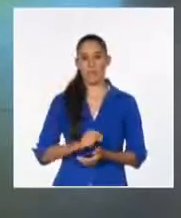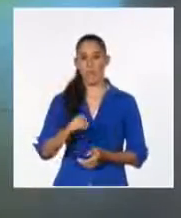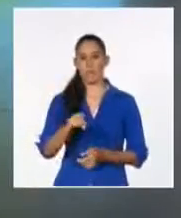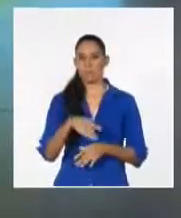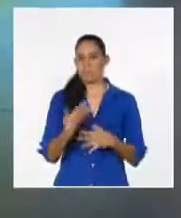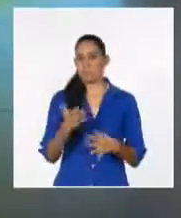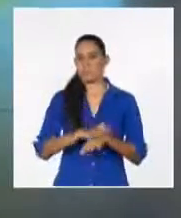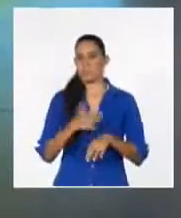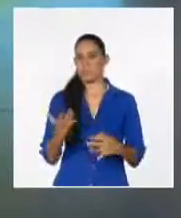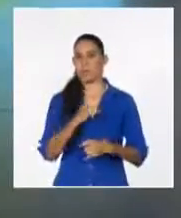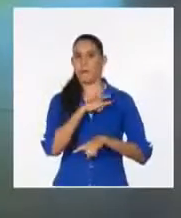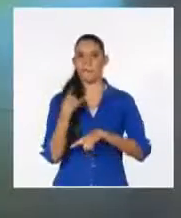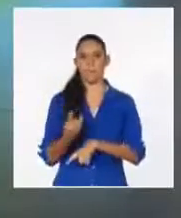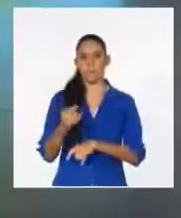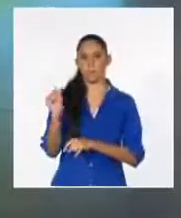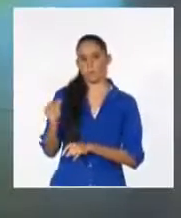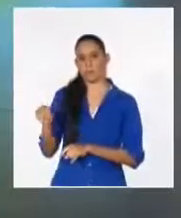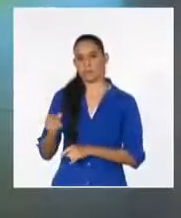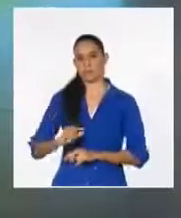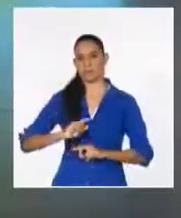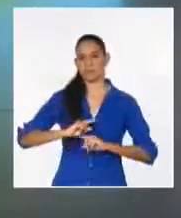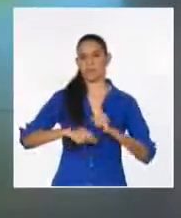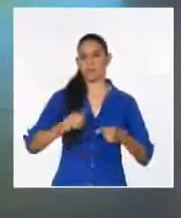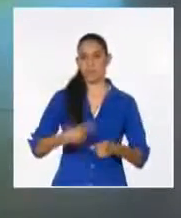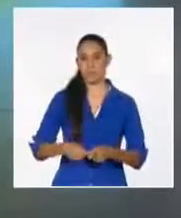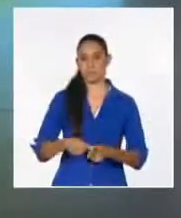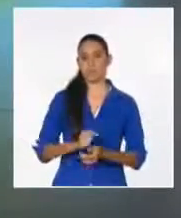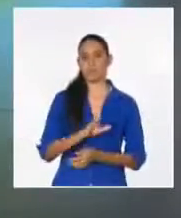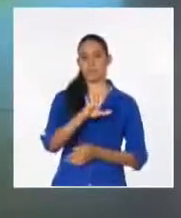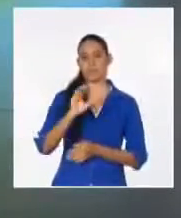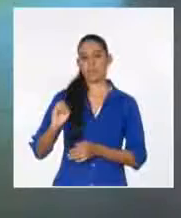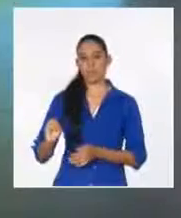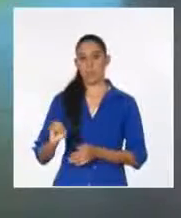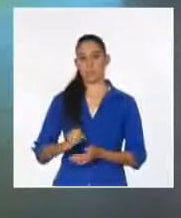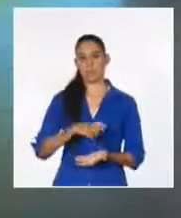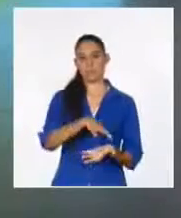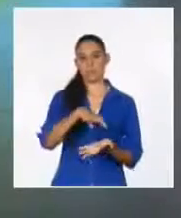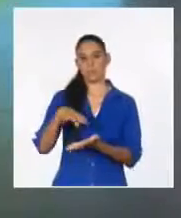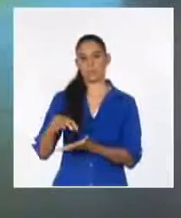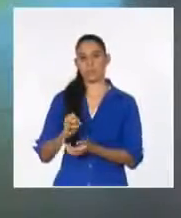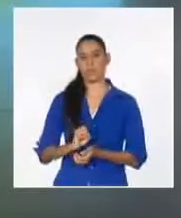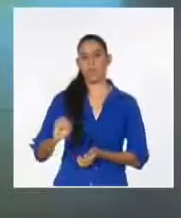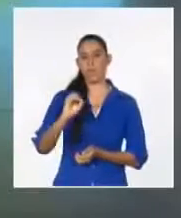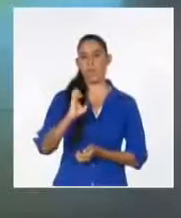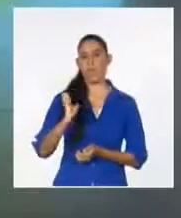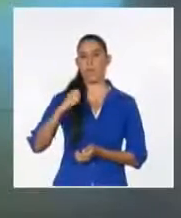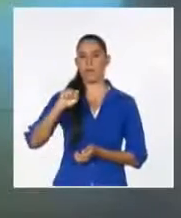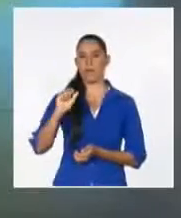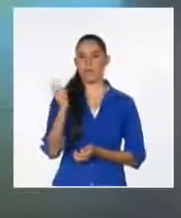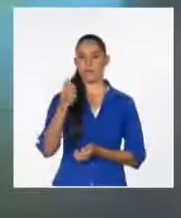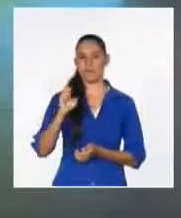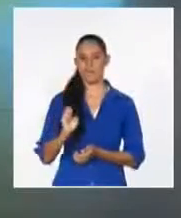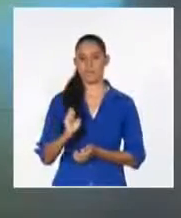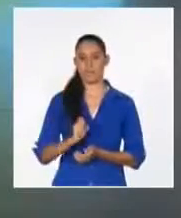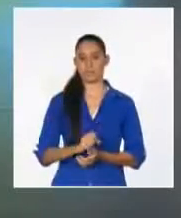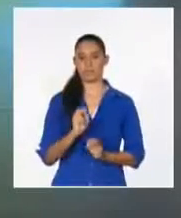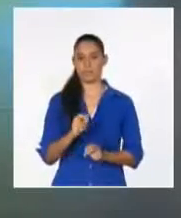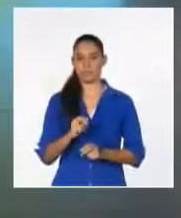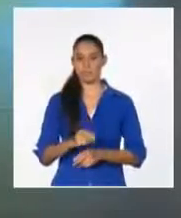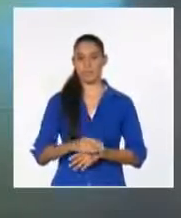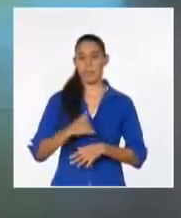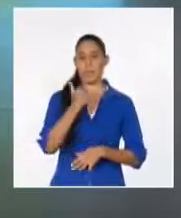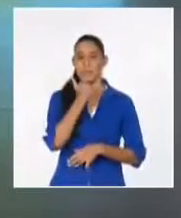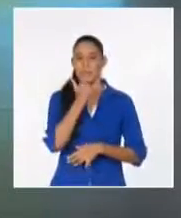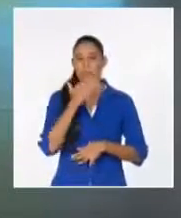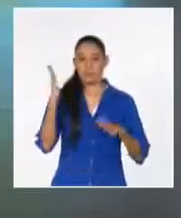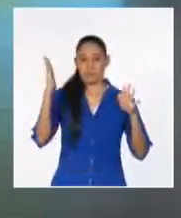menos una persona y heridas a otras 50 en la ciudad de Herat, en el oeste del país, en medio de la catástrofe dejada en esa misma